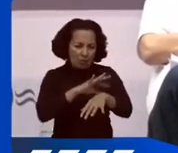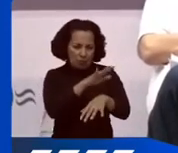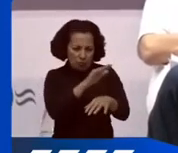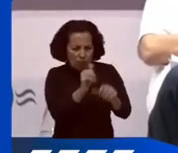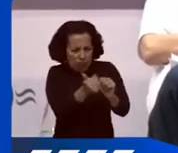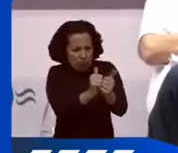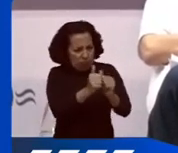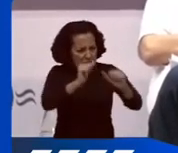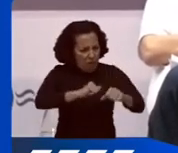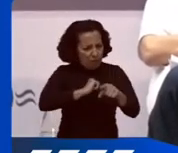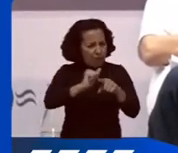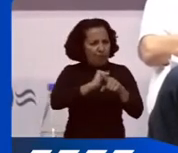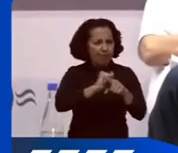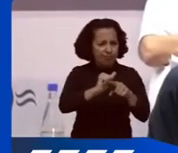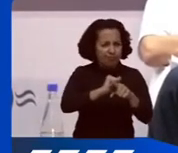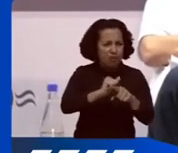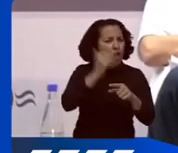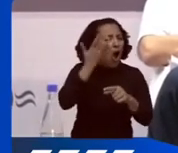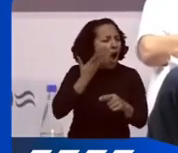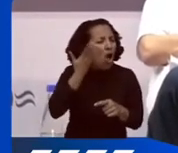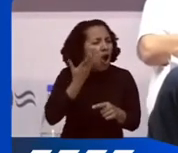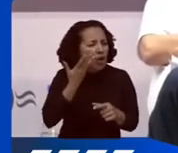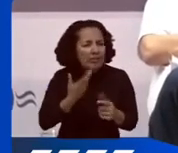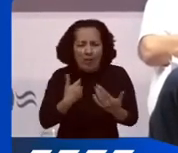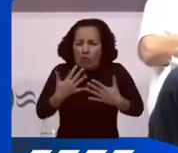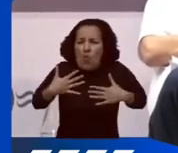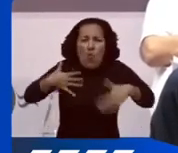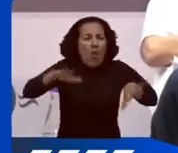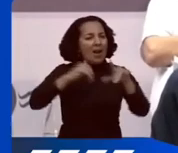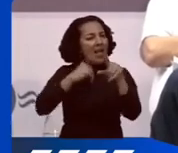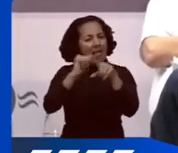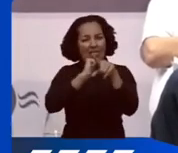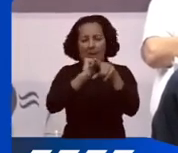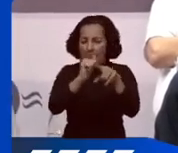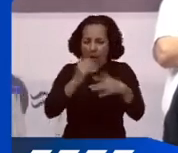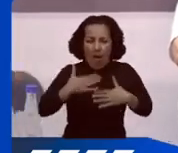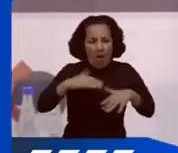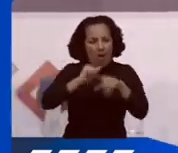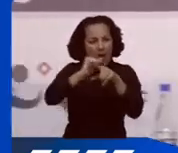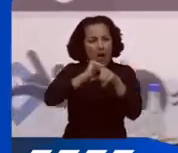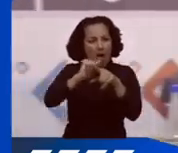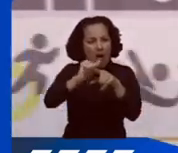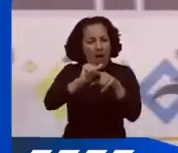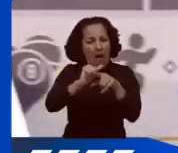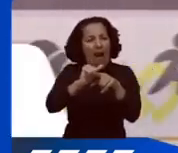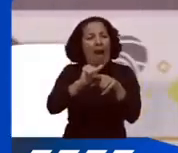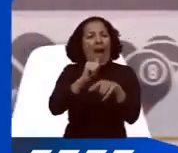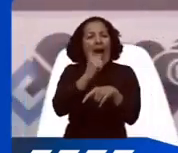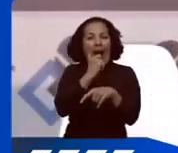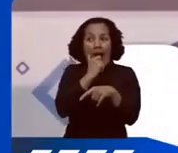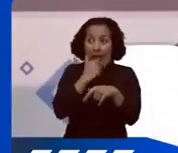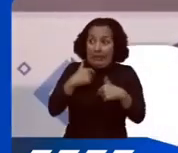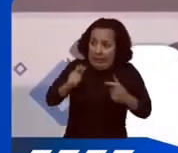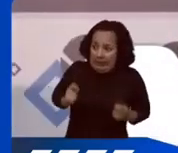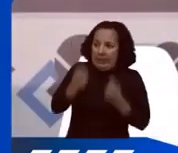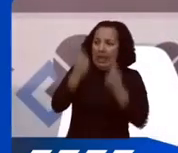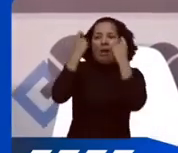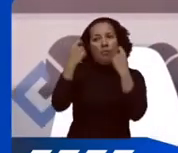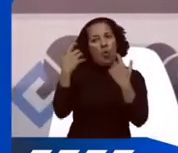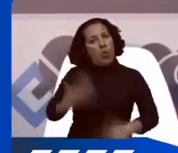ejercicio, haga deporte, todos los días, sea lo que fuere. Eso lo puedo decir aquí, eso me salvó la vida.